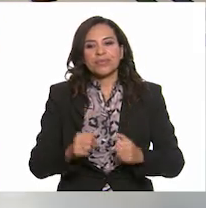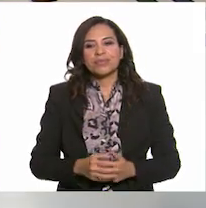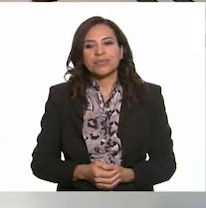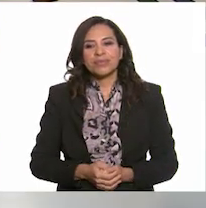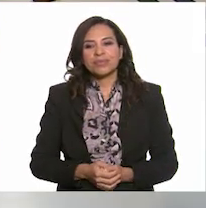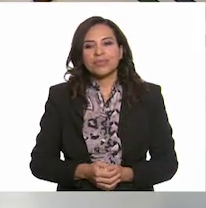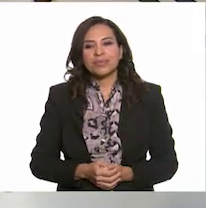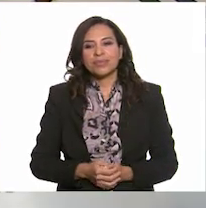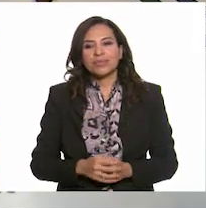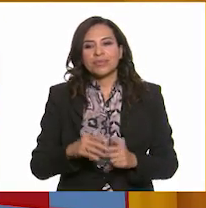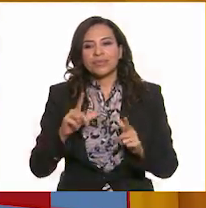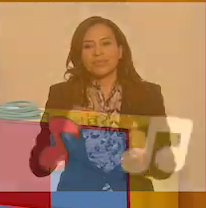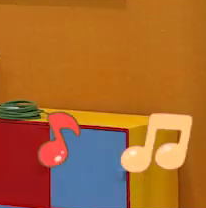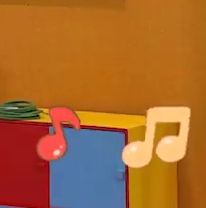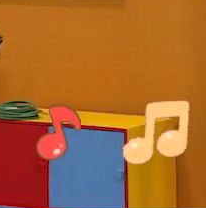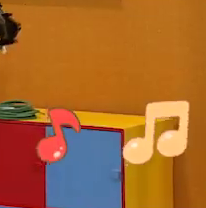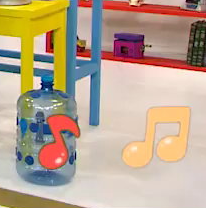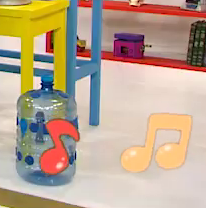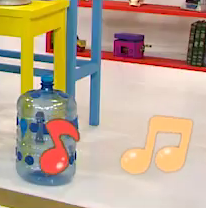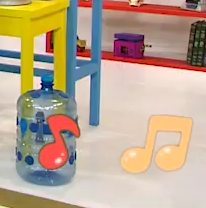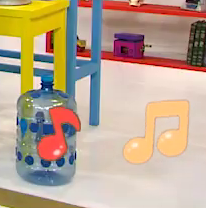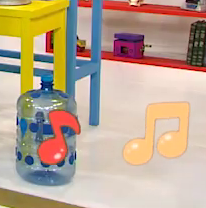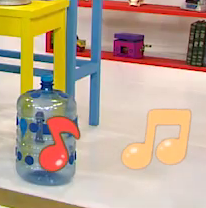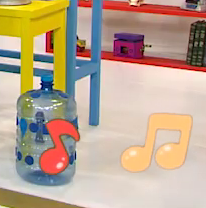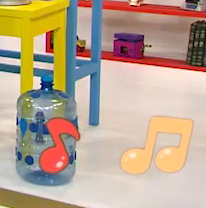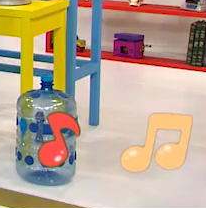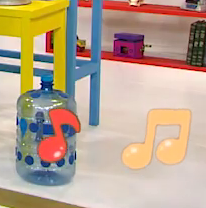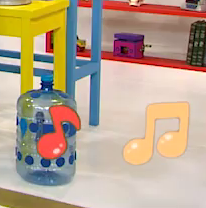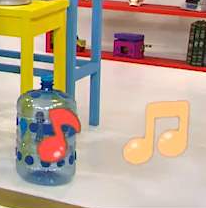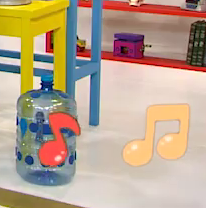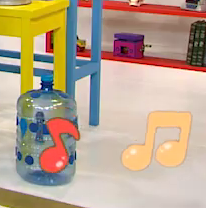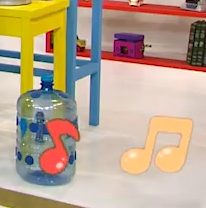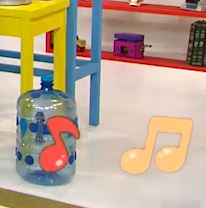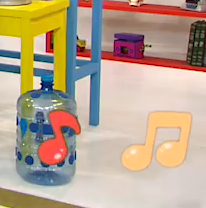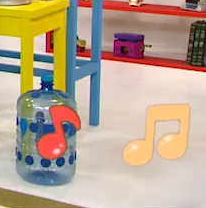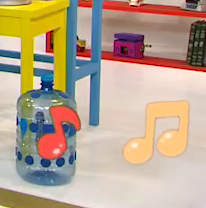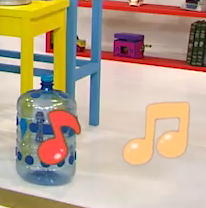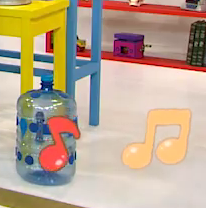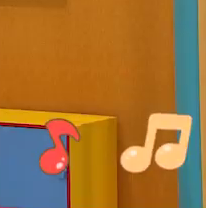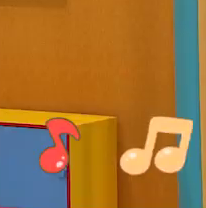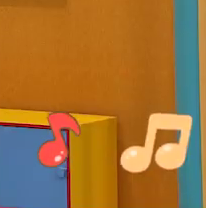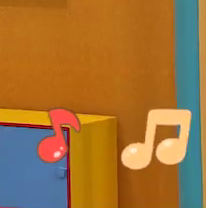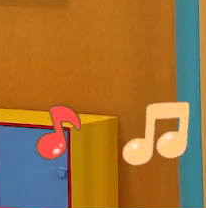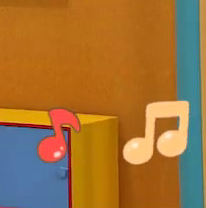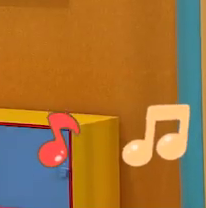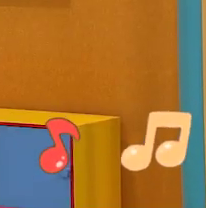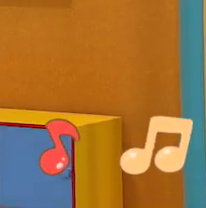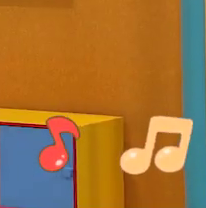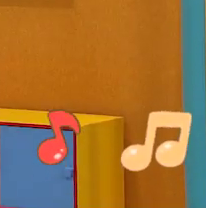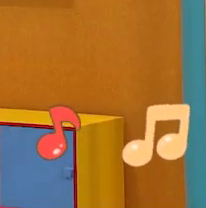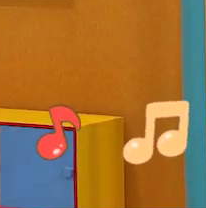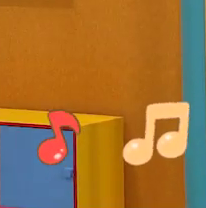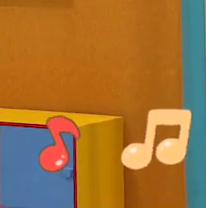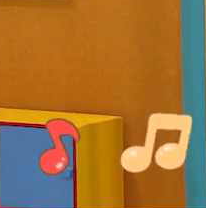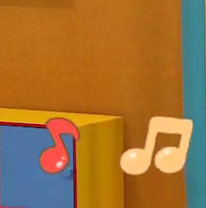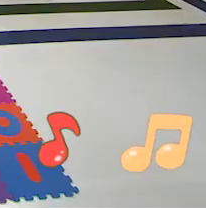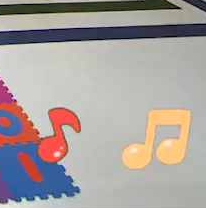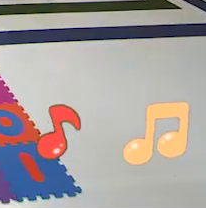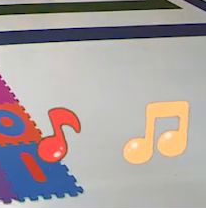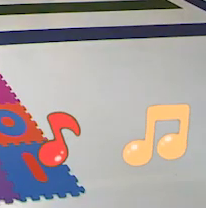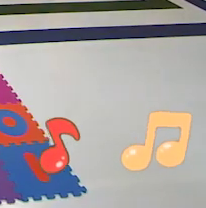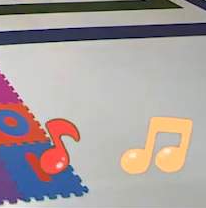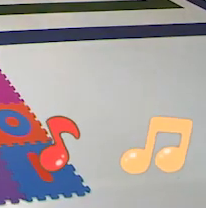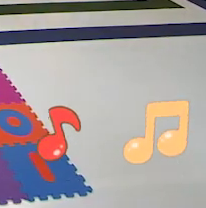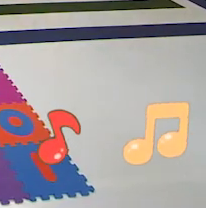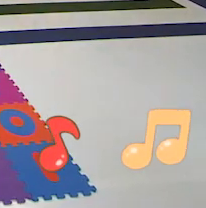la la la la la la la la la la la la la la la la la la la la la